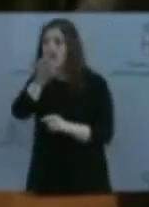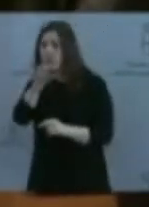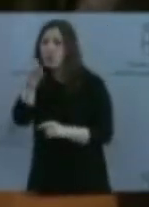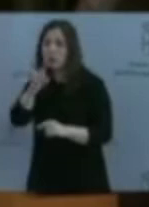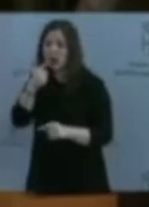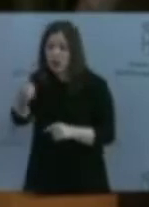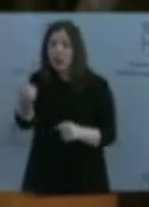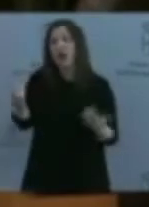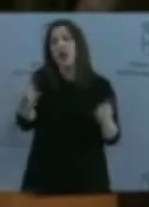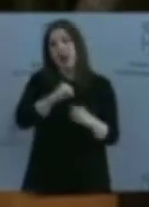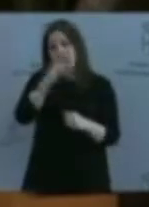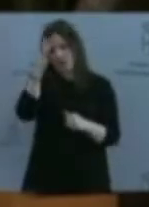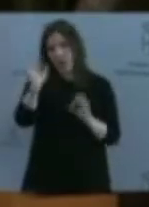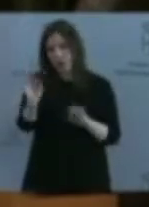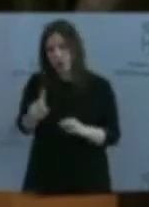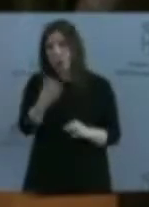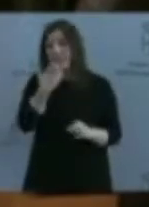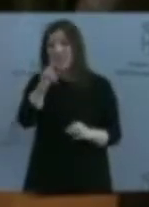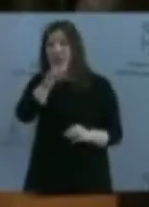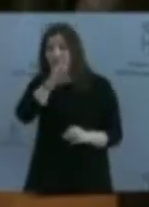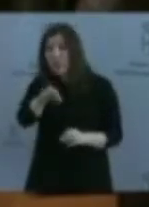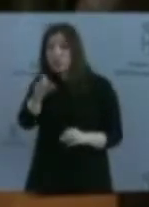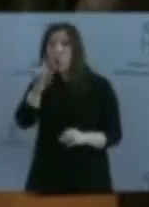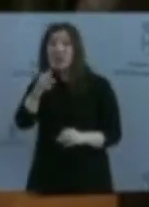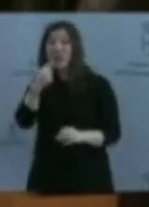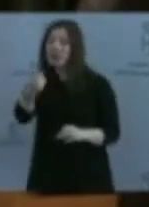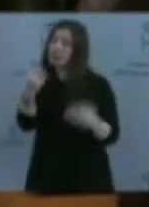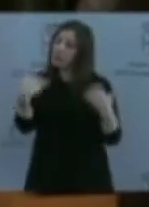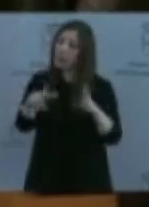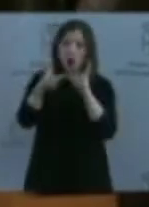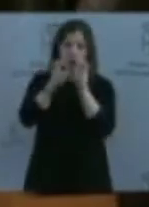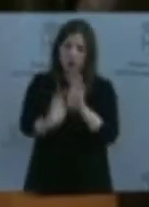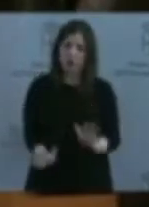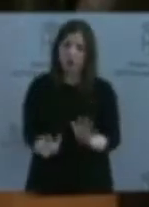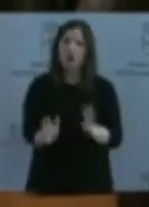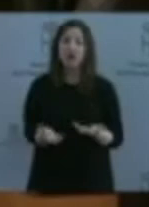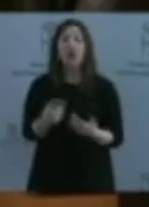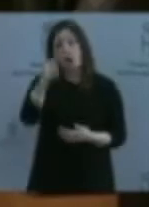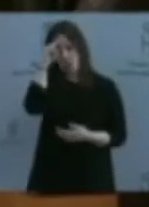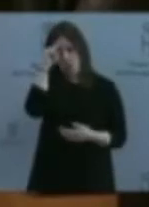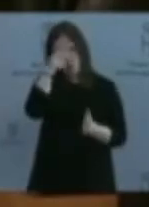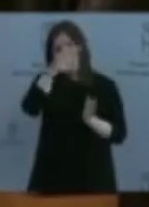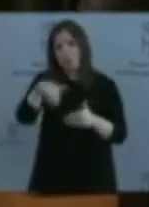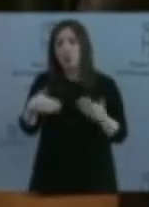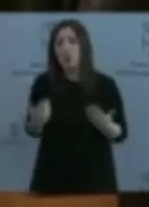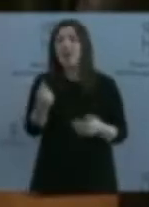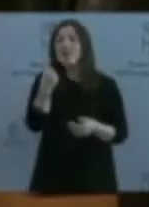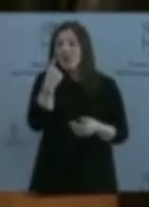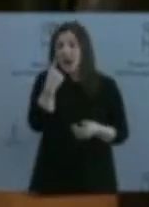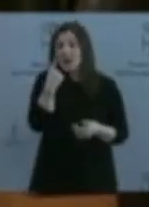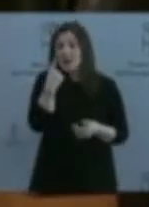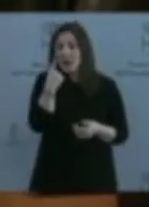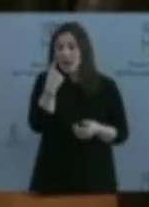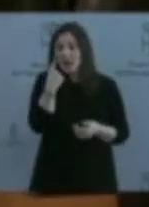terrible. Y por último, una preocupación, y con esto termino, fíjese que quien era, y esta y la otra parte que nos